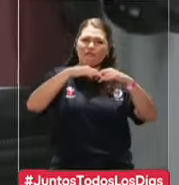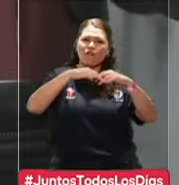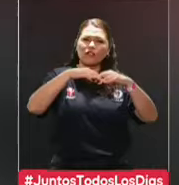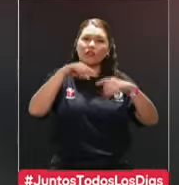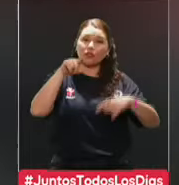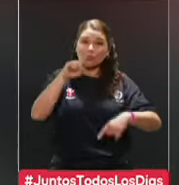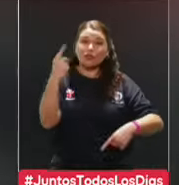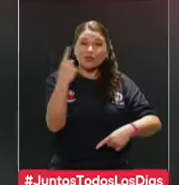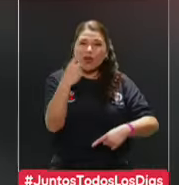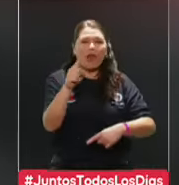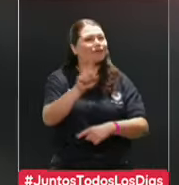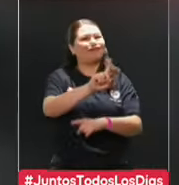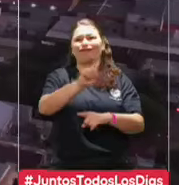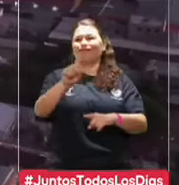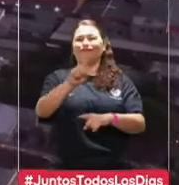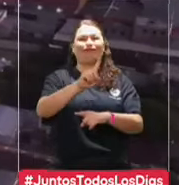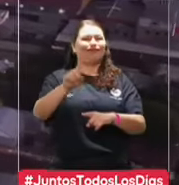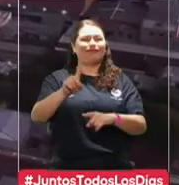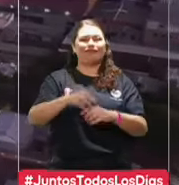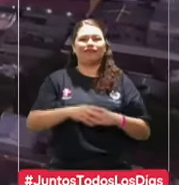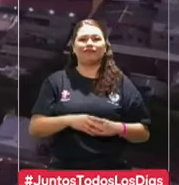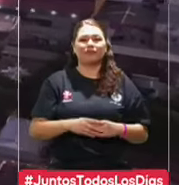estoy sola.